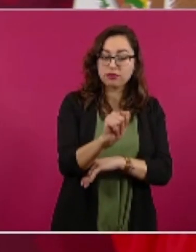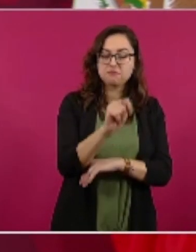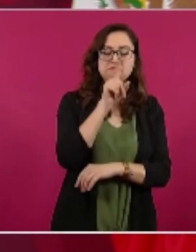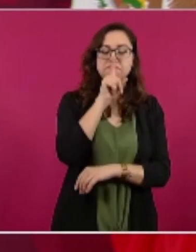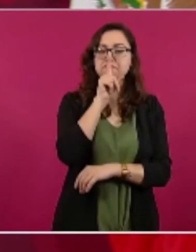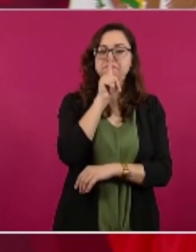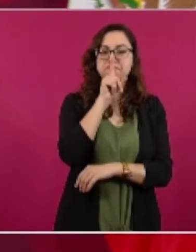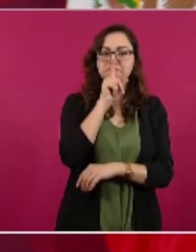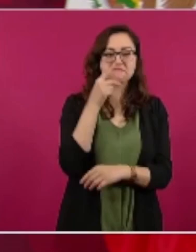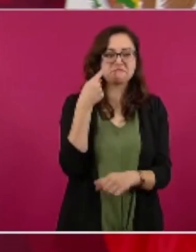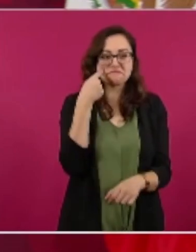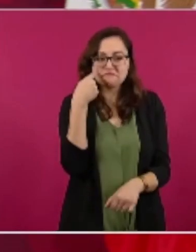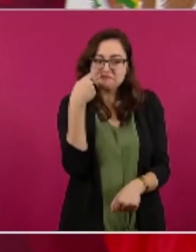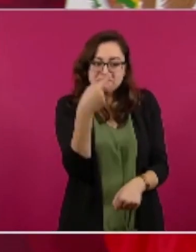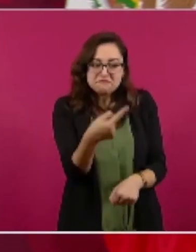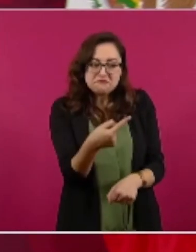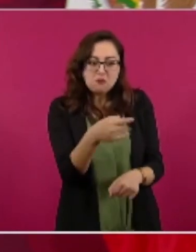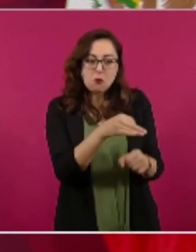es todo el régimen.